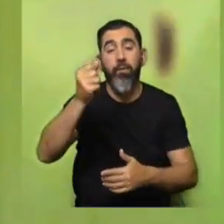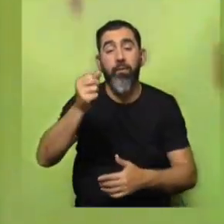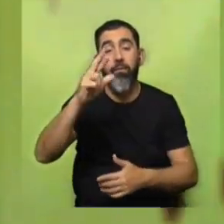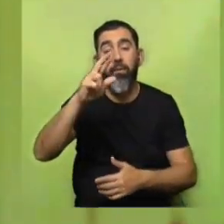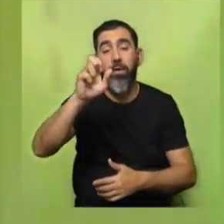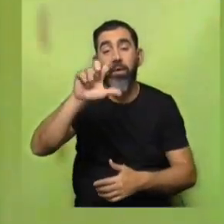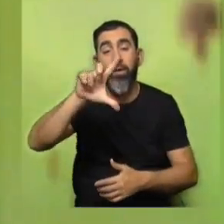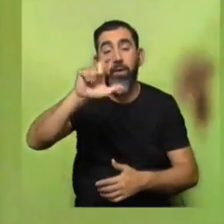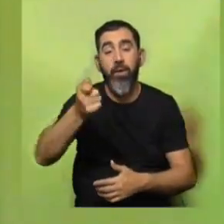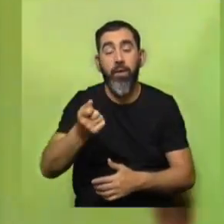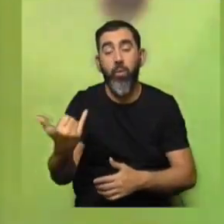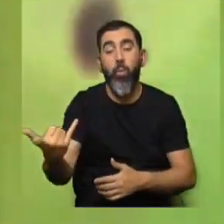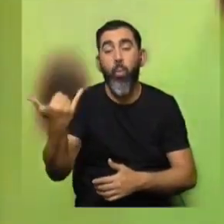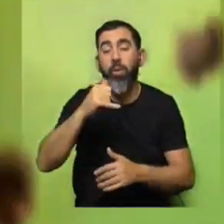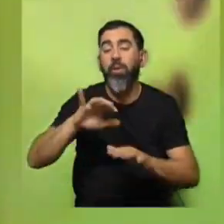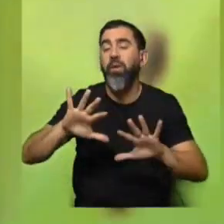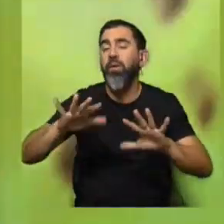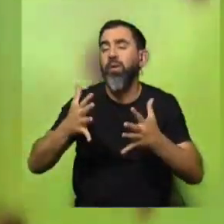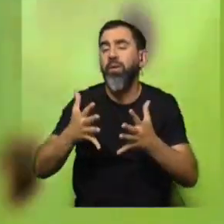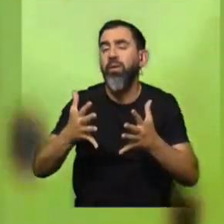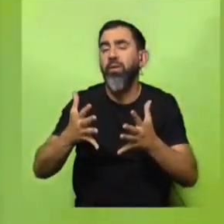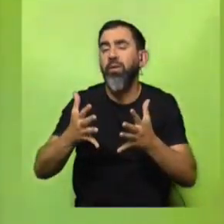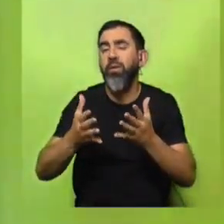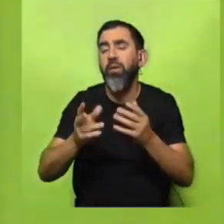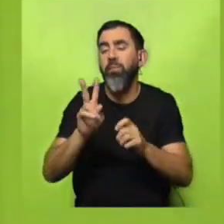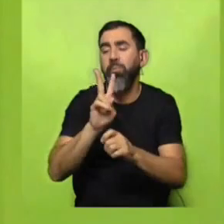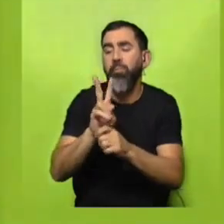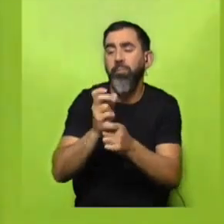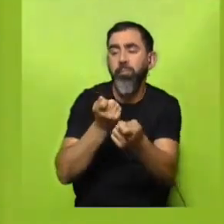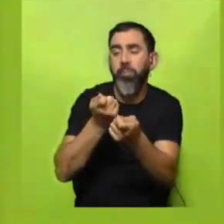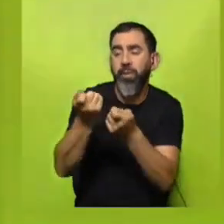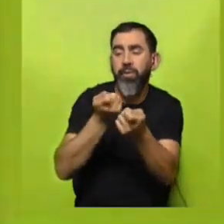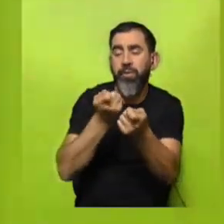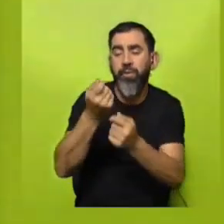nos cuenta justamente qué parámetros se toman,